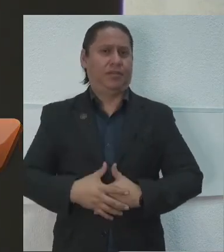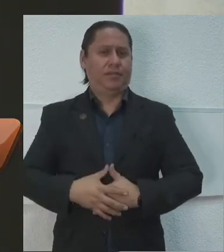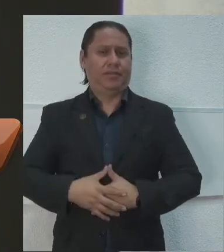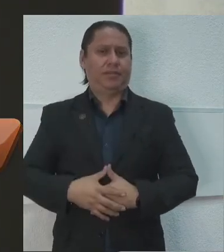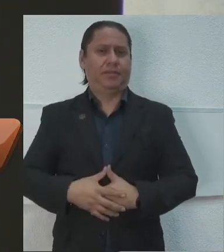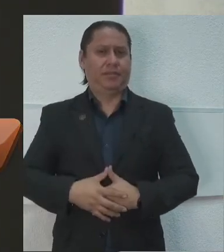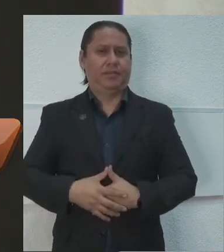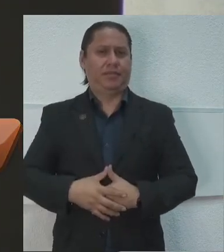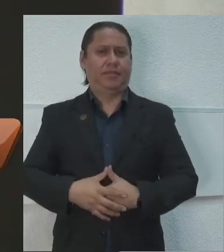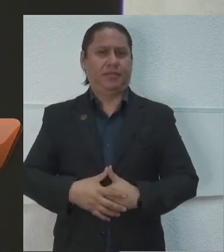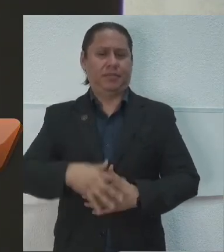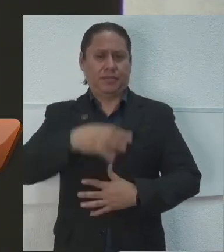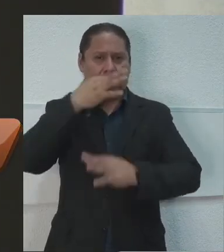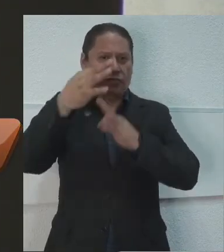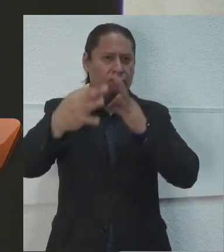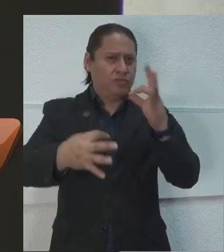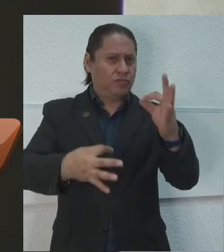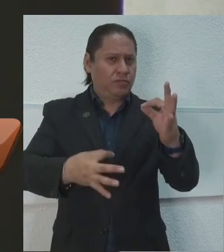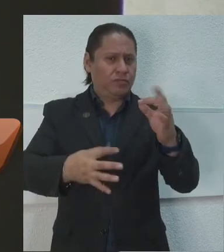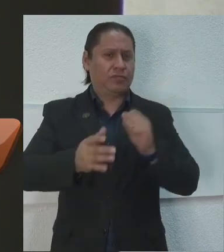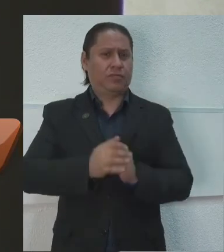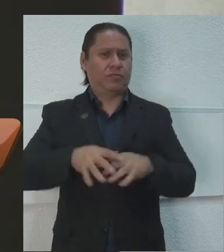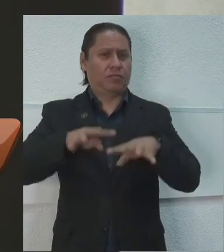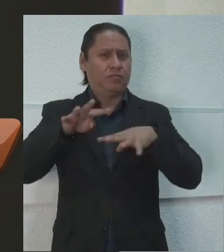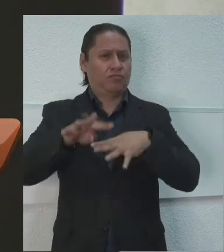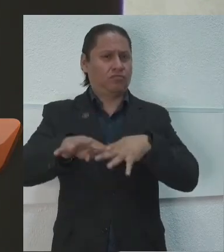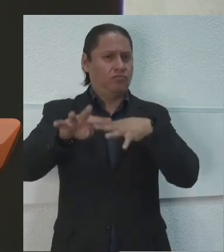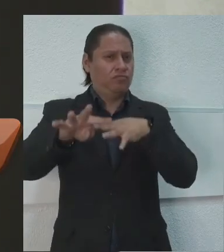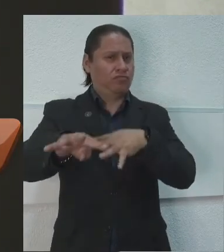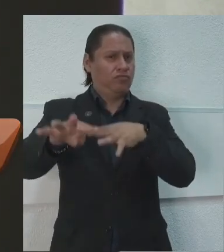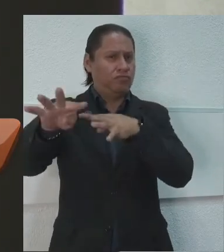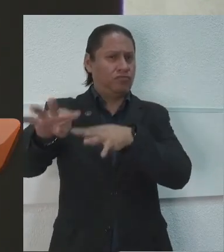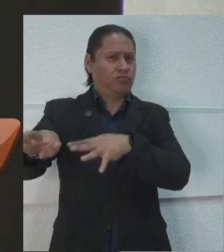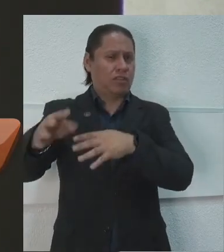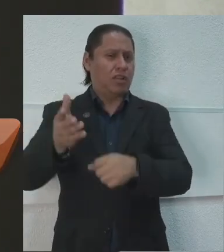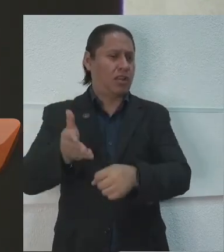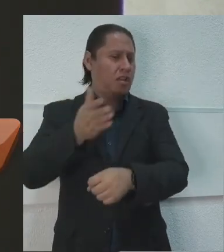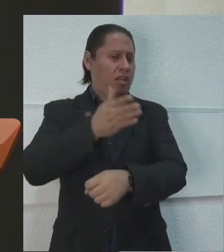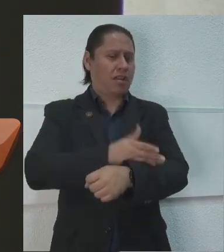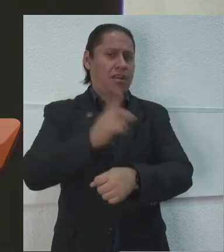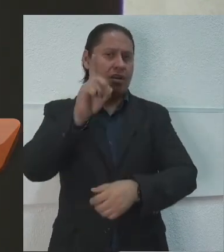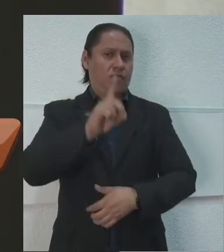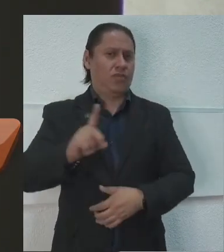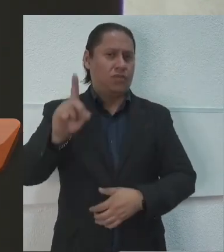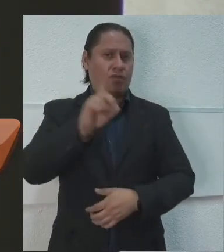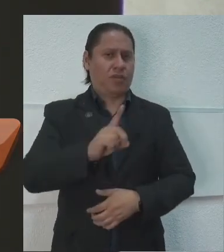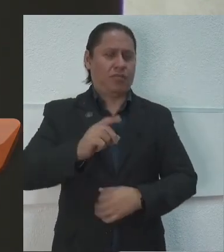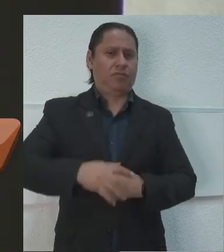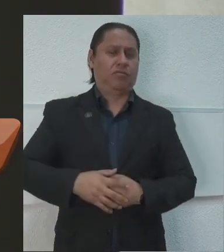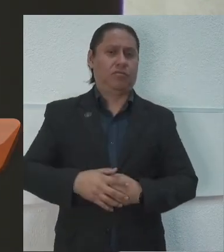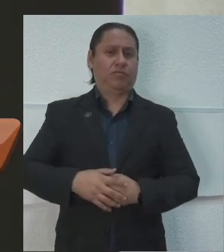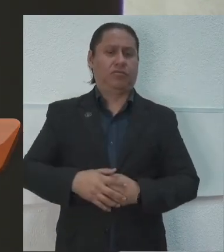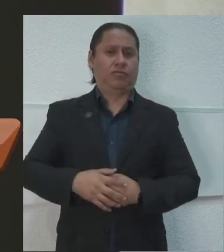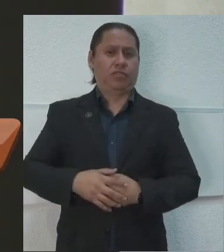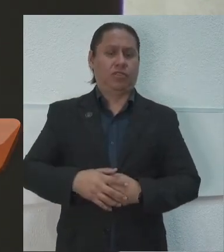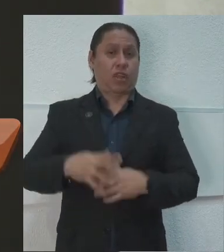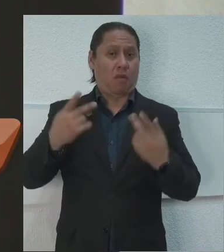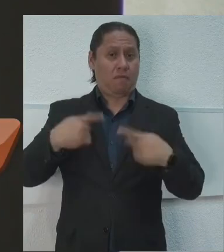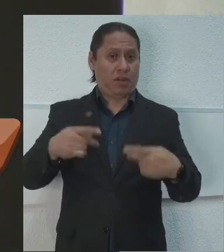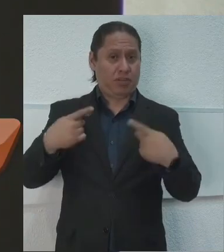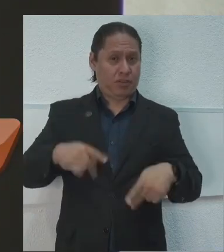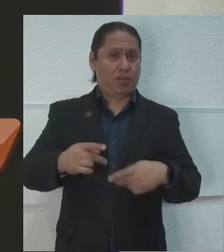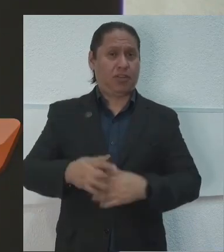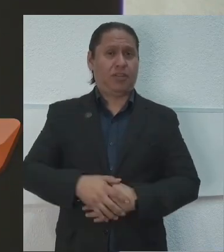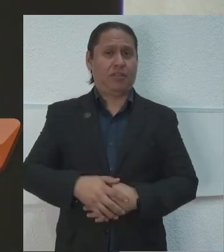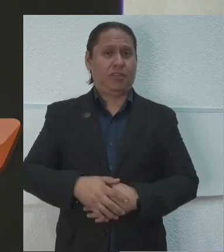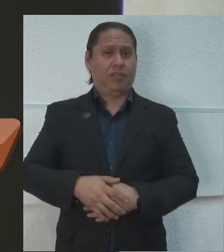lo expresado en la marcha meeting del domingo pasado, en donde el pueblo